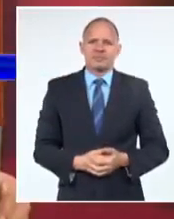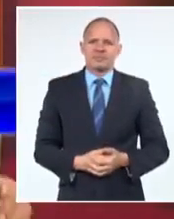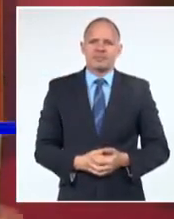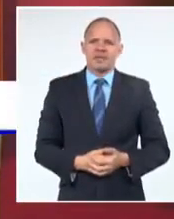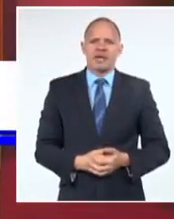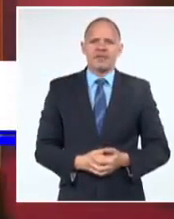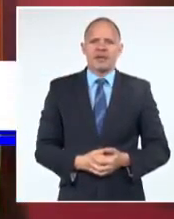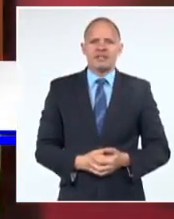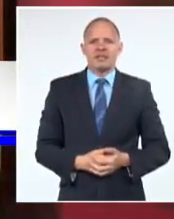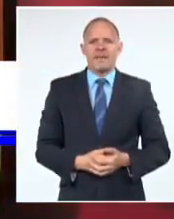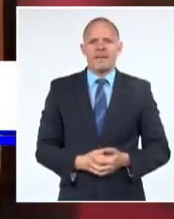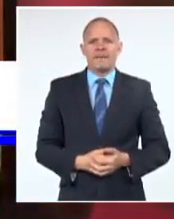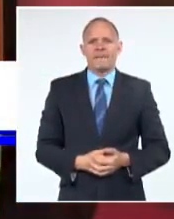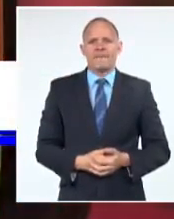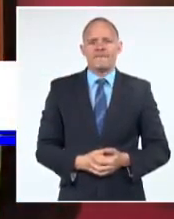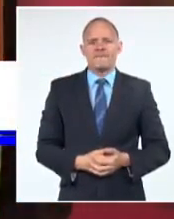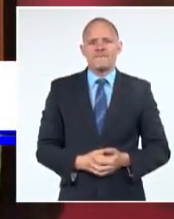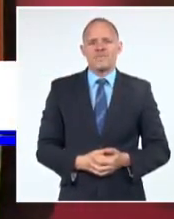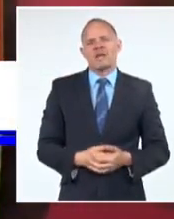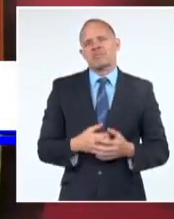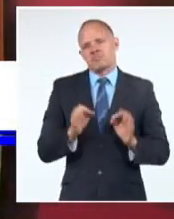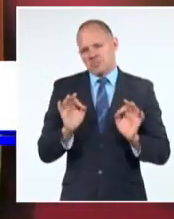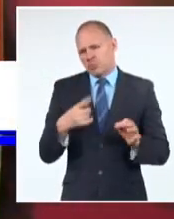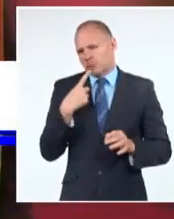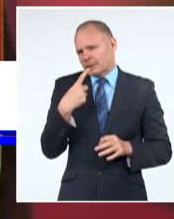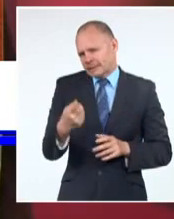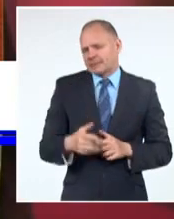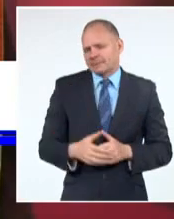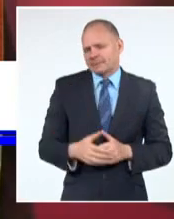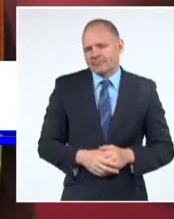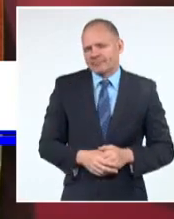qué orillar a ese pueblo